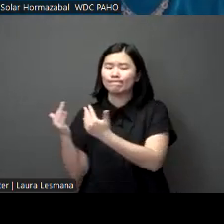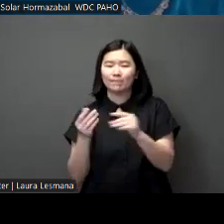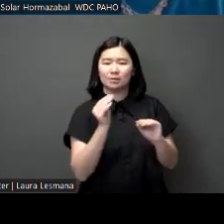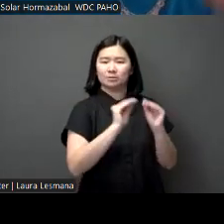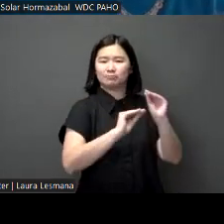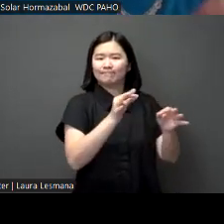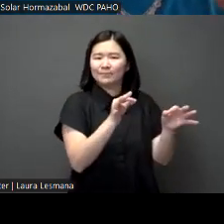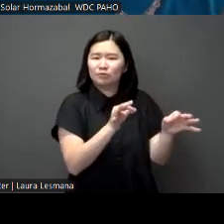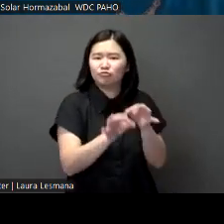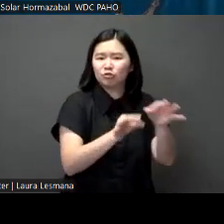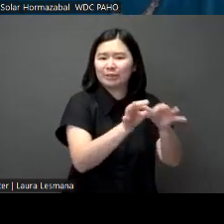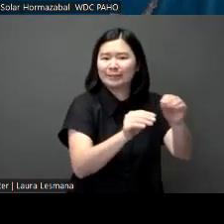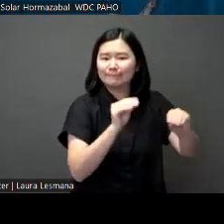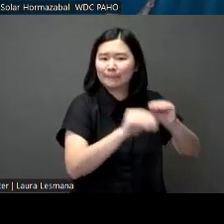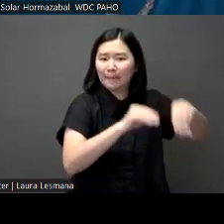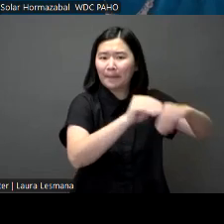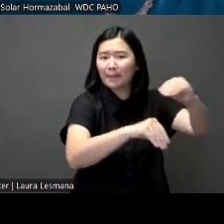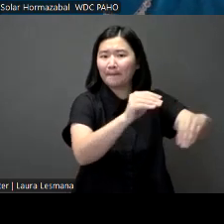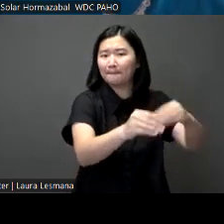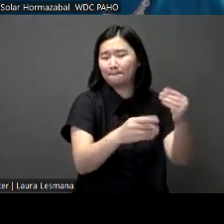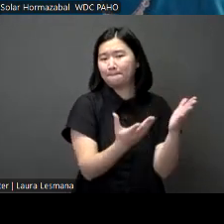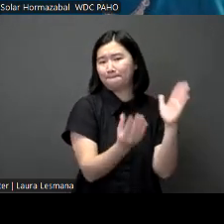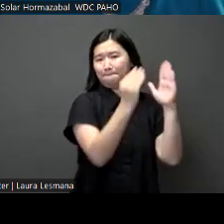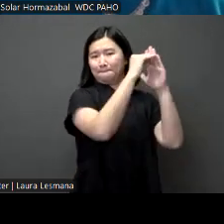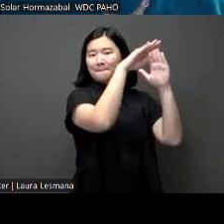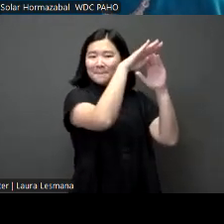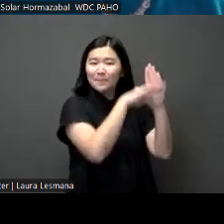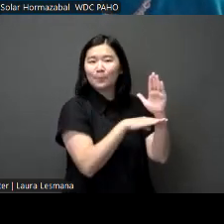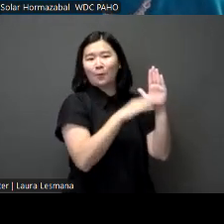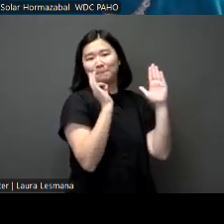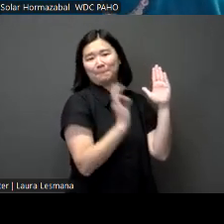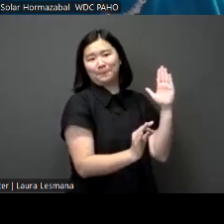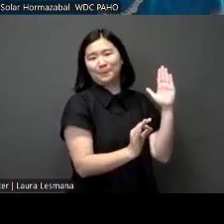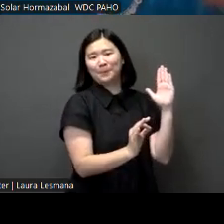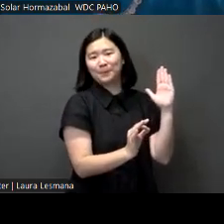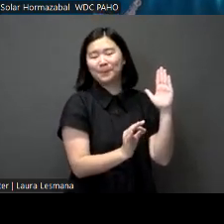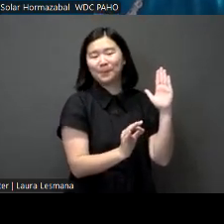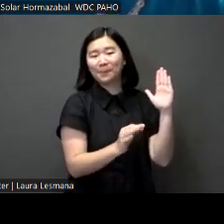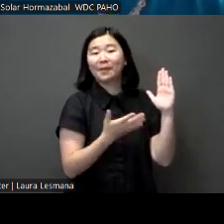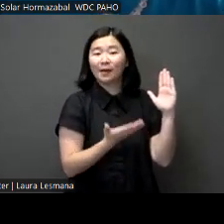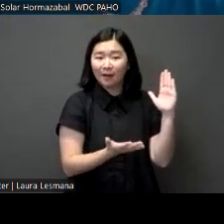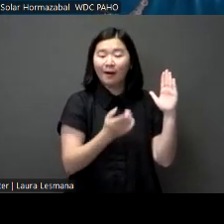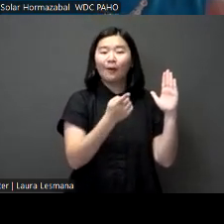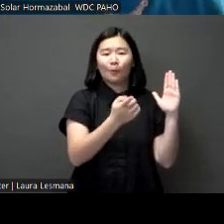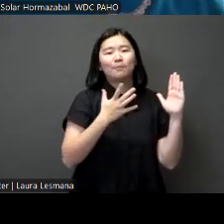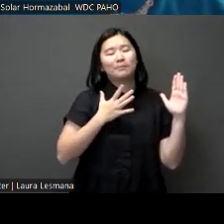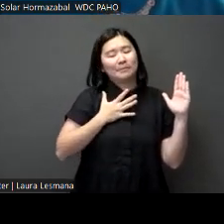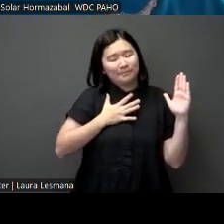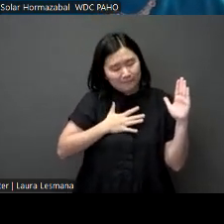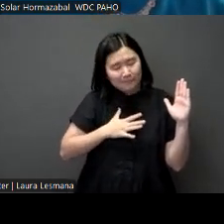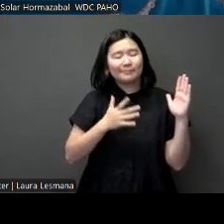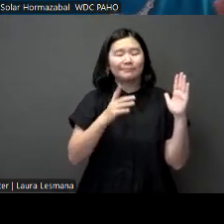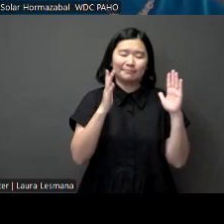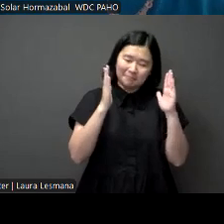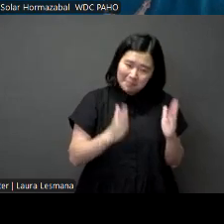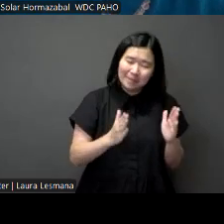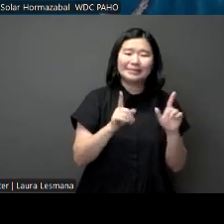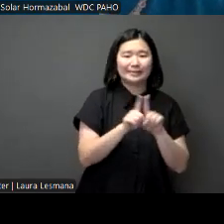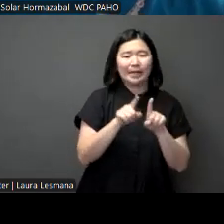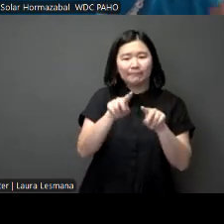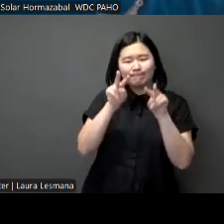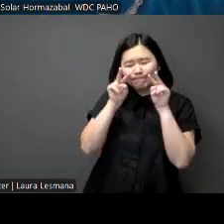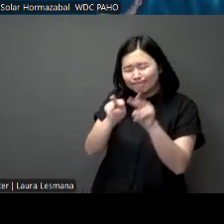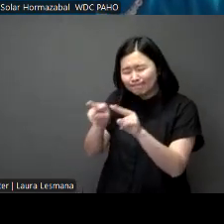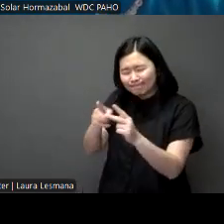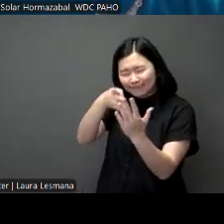salud, pero hay temas más específicos propios de cada uno de ellos, ¿no? Y con eso también entramos a un paso que es cómo entendemos